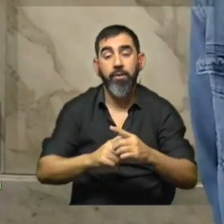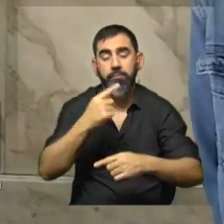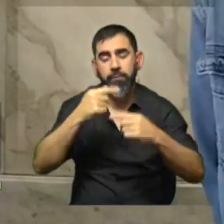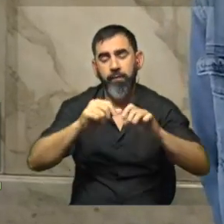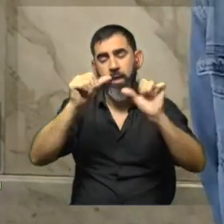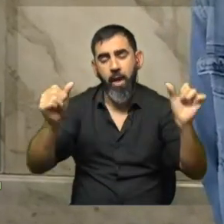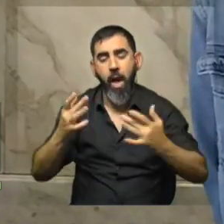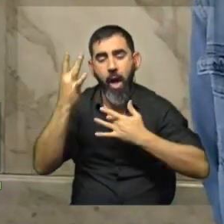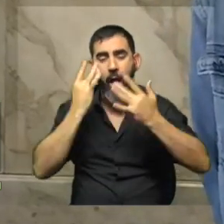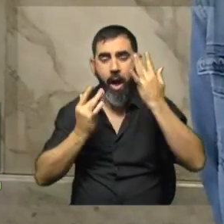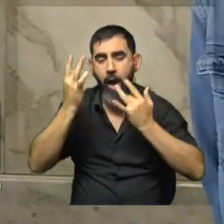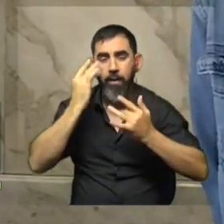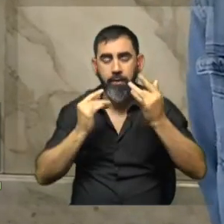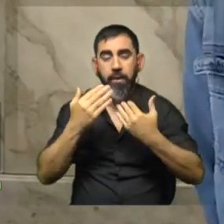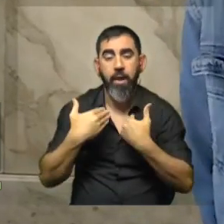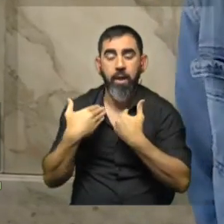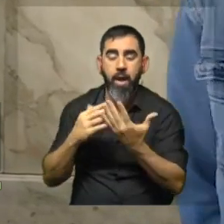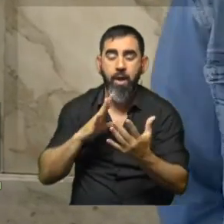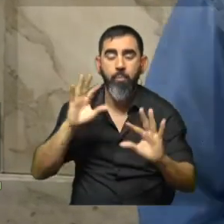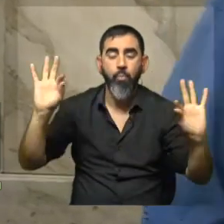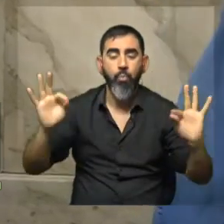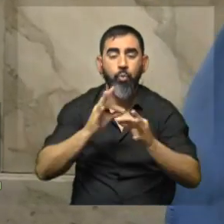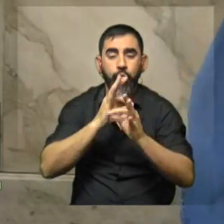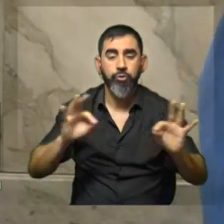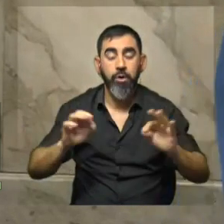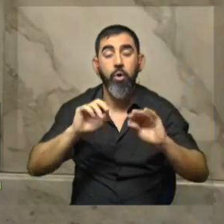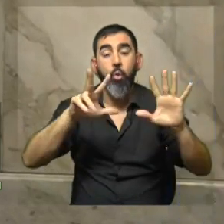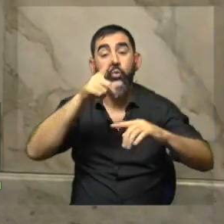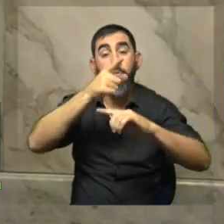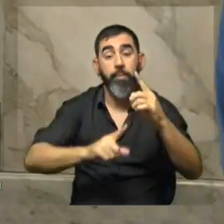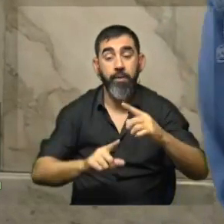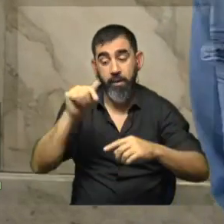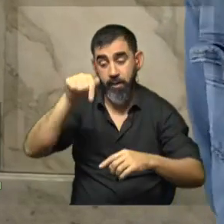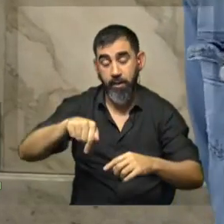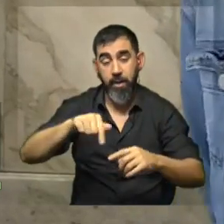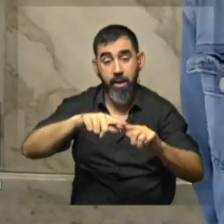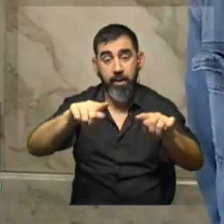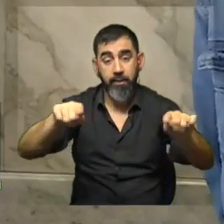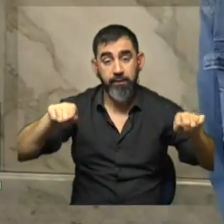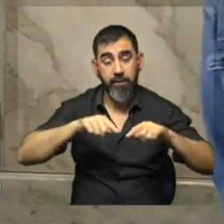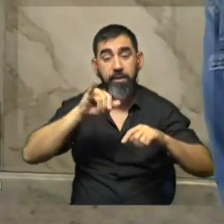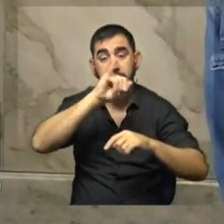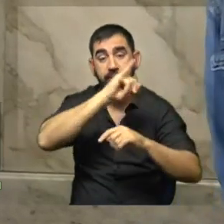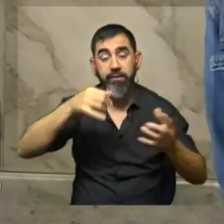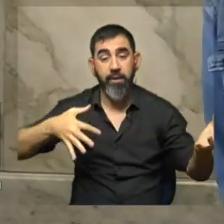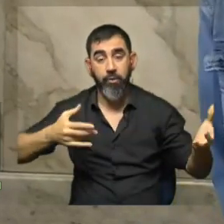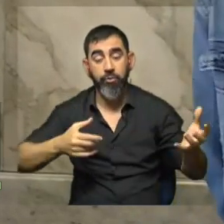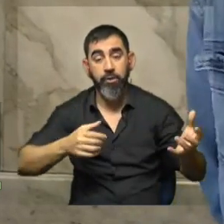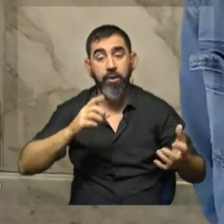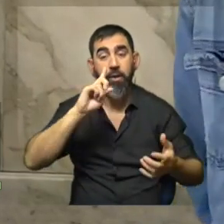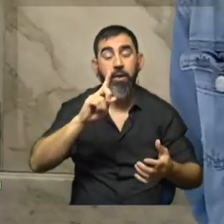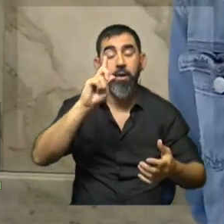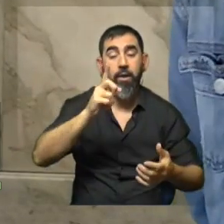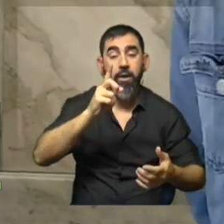de artistas nacionales que van a estar regalándonos su música. 8 y media aquí en la Sala Zitarrosa estará Sebastián